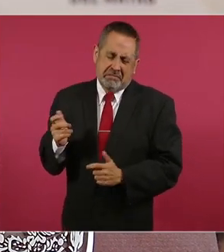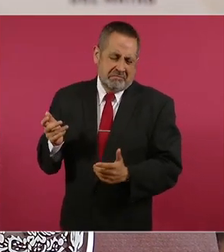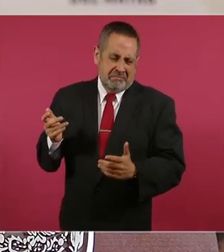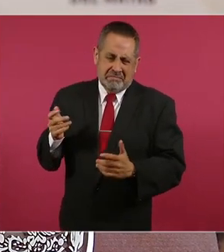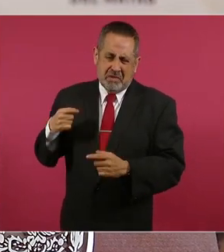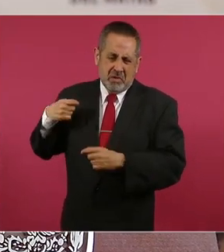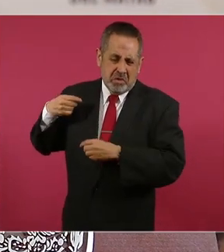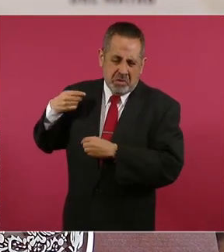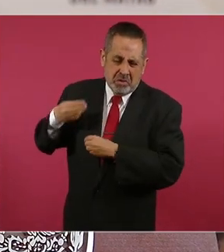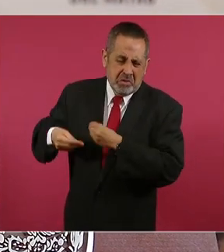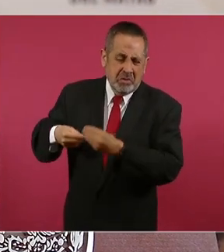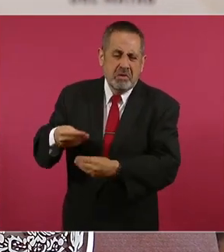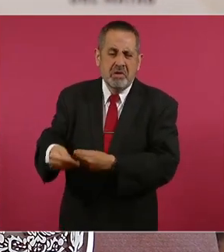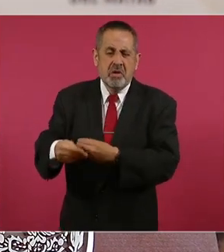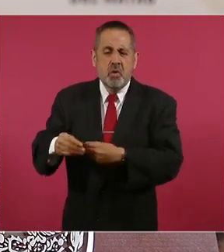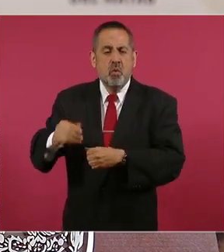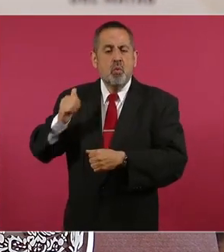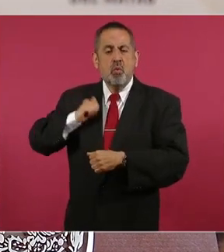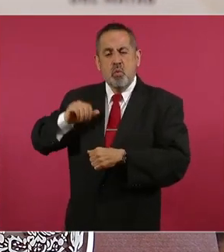con culturas